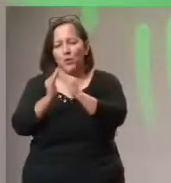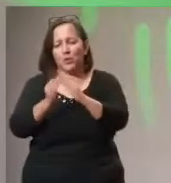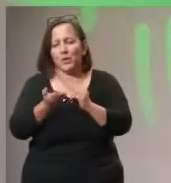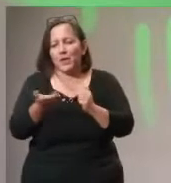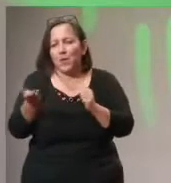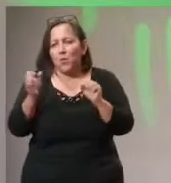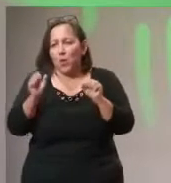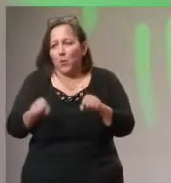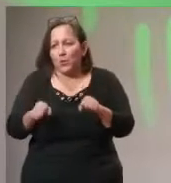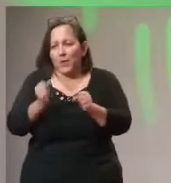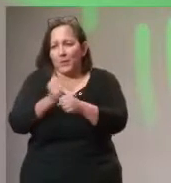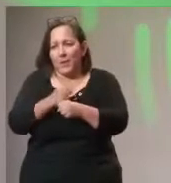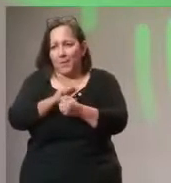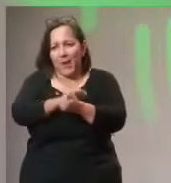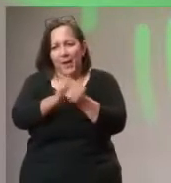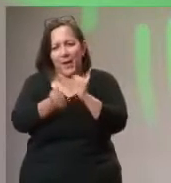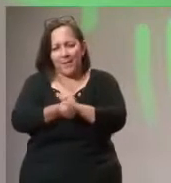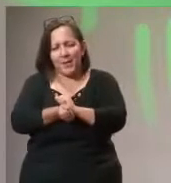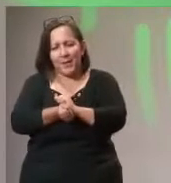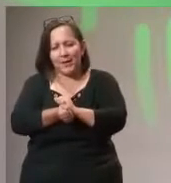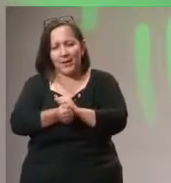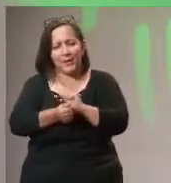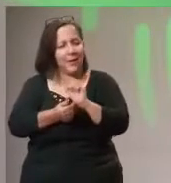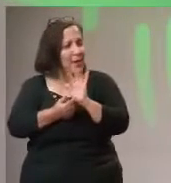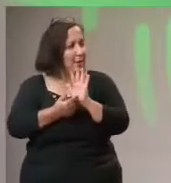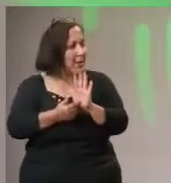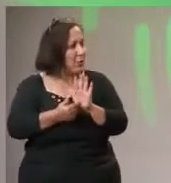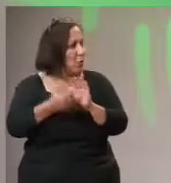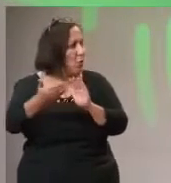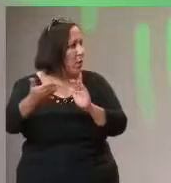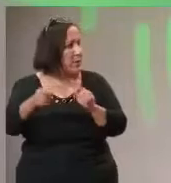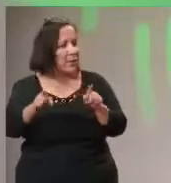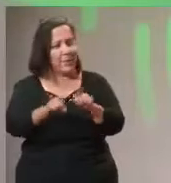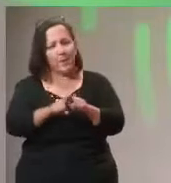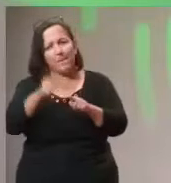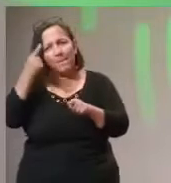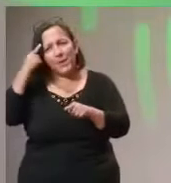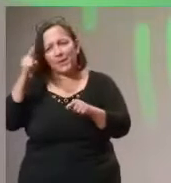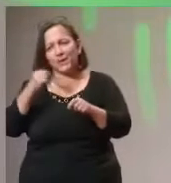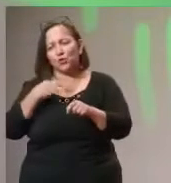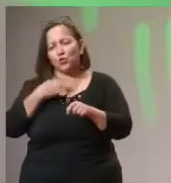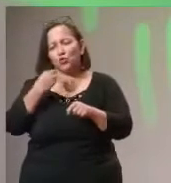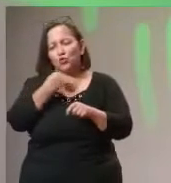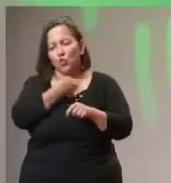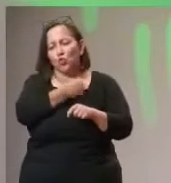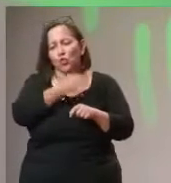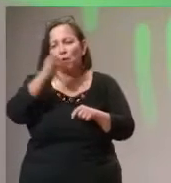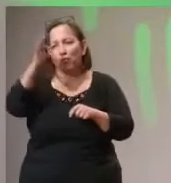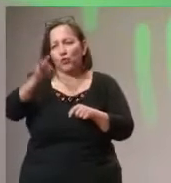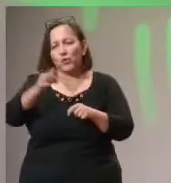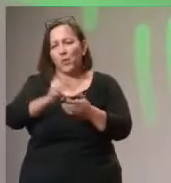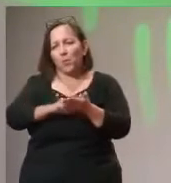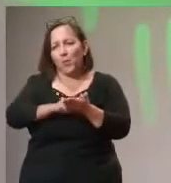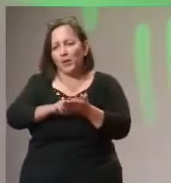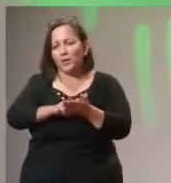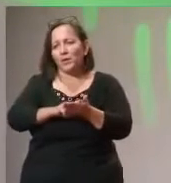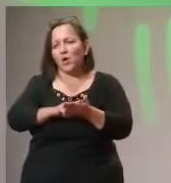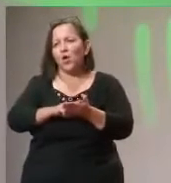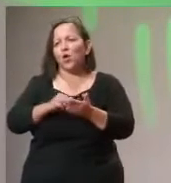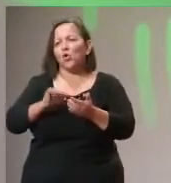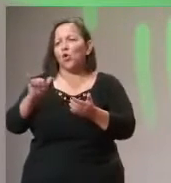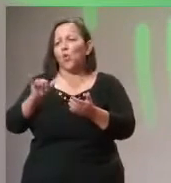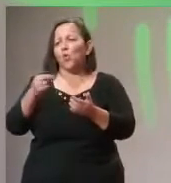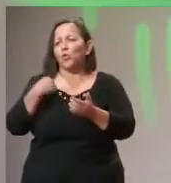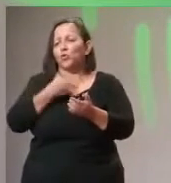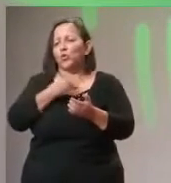hacer para cambiar ese panorama? Para que seamos lo verdes que pensamos o que le decimos a la